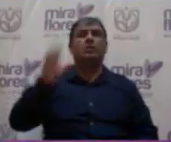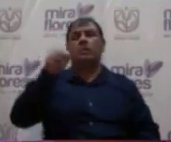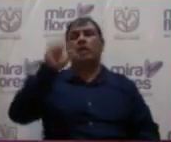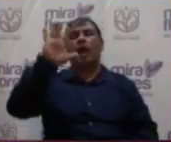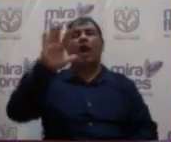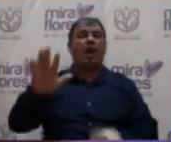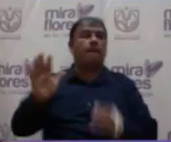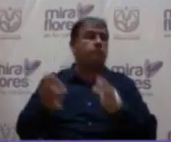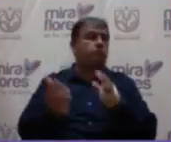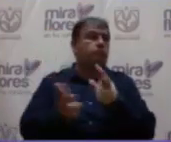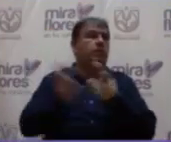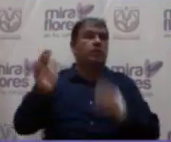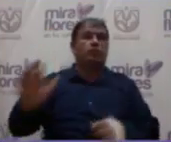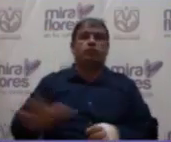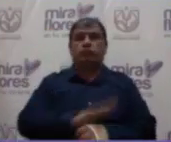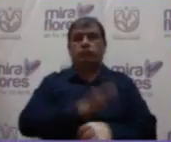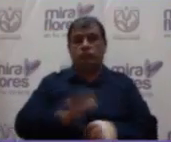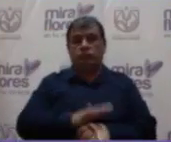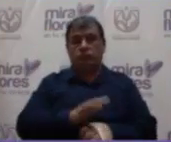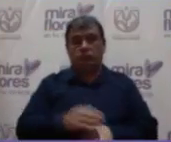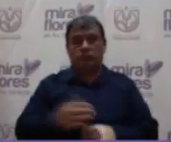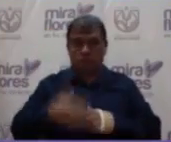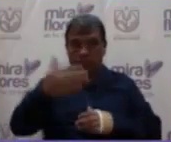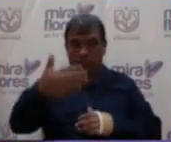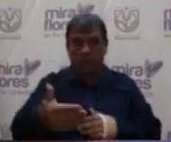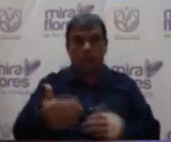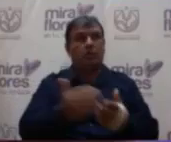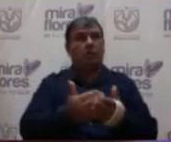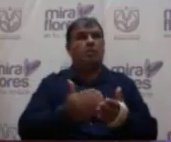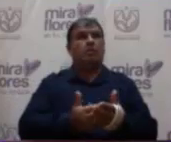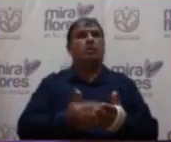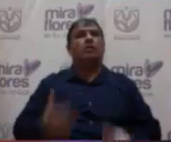ha aprobado por unanimidad de votos. Muchísimas gracias. Pasamos al siguiente punto.